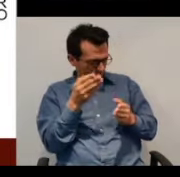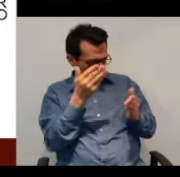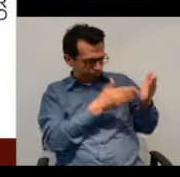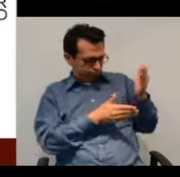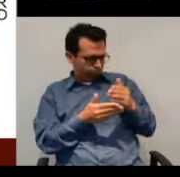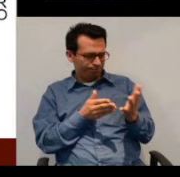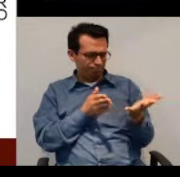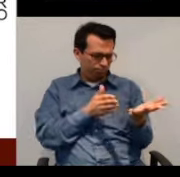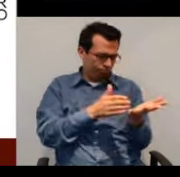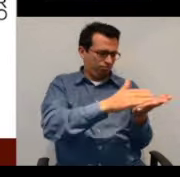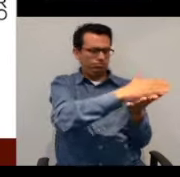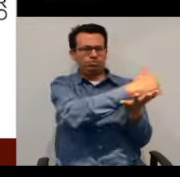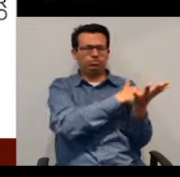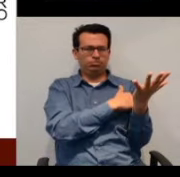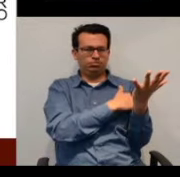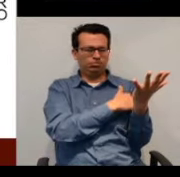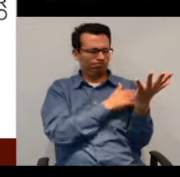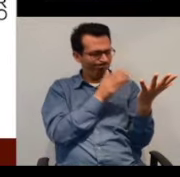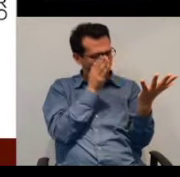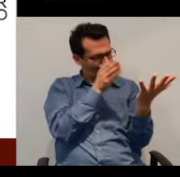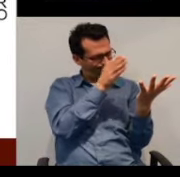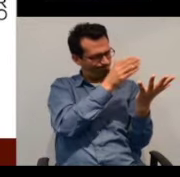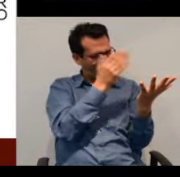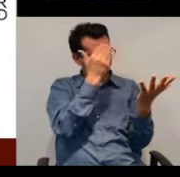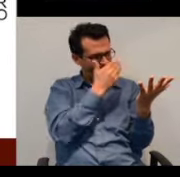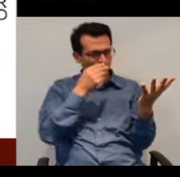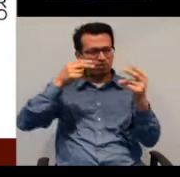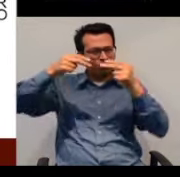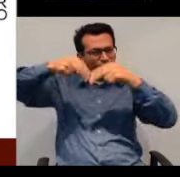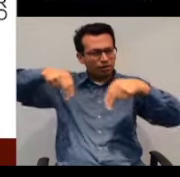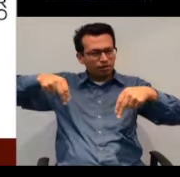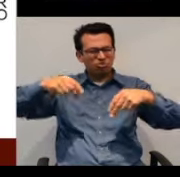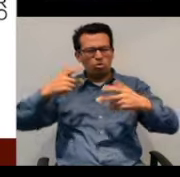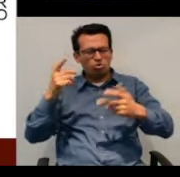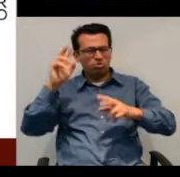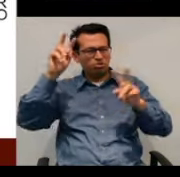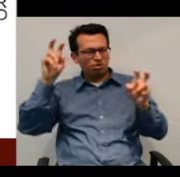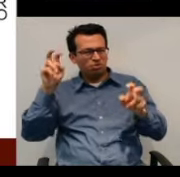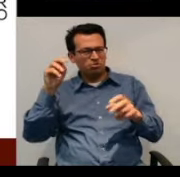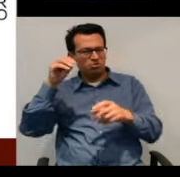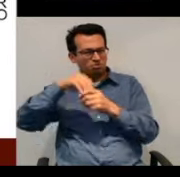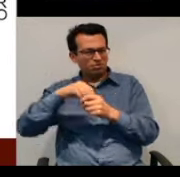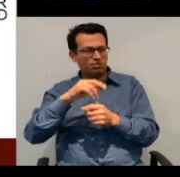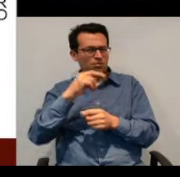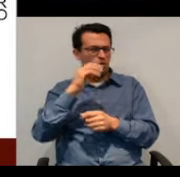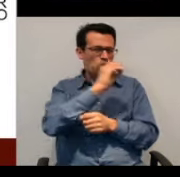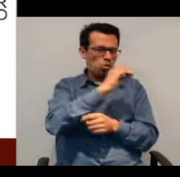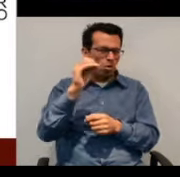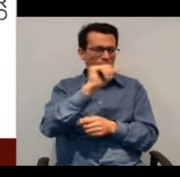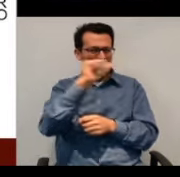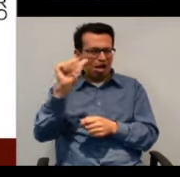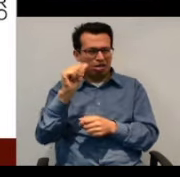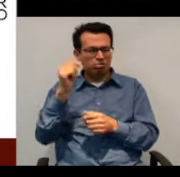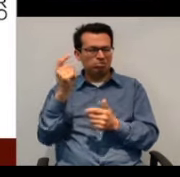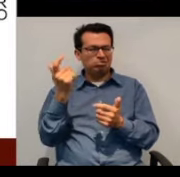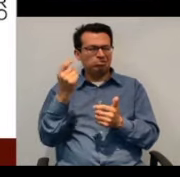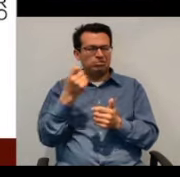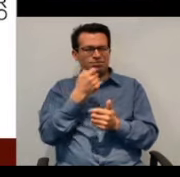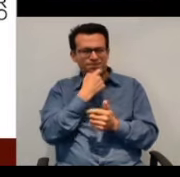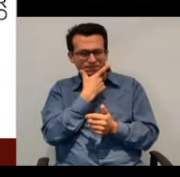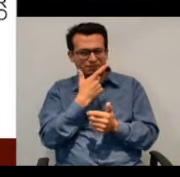del género debe tener esa reflexión y es algo en lo que hemos venido avanzando. Y aquí es importante dejar claro